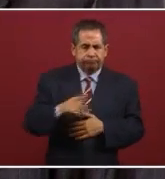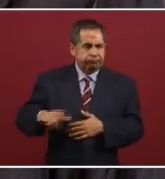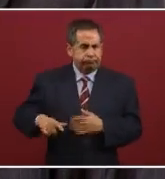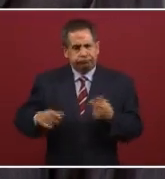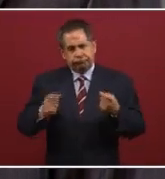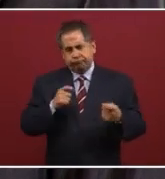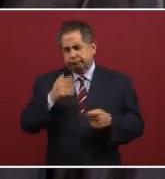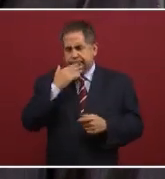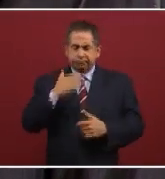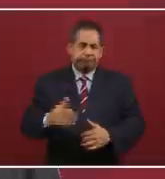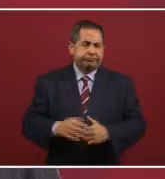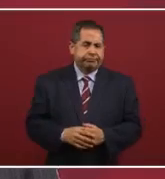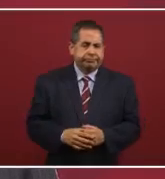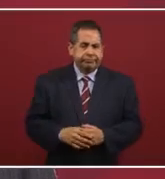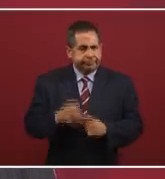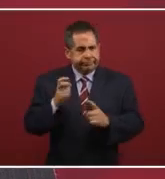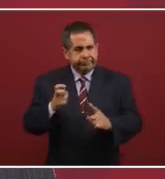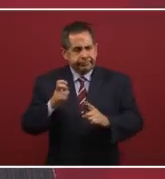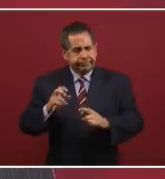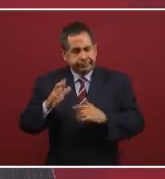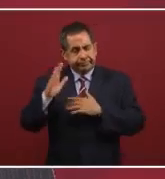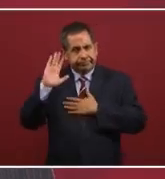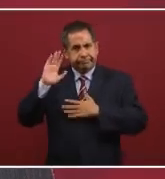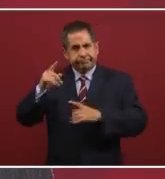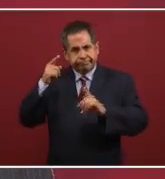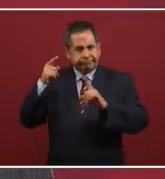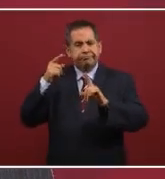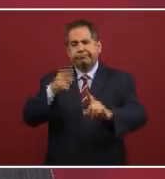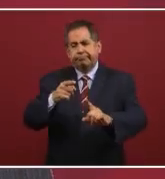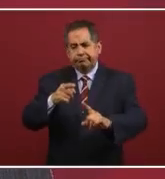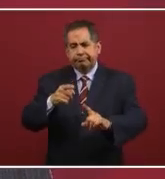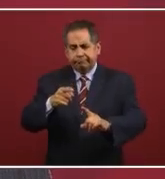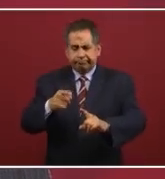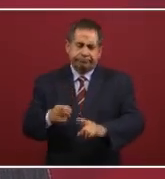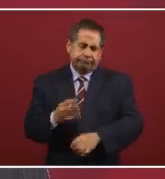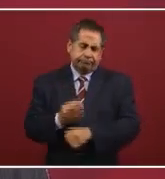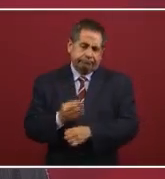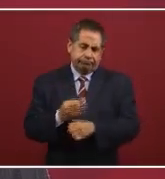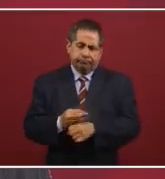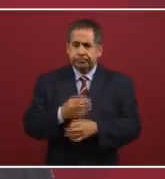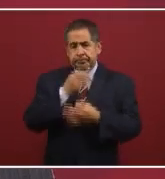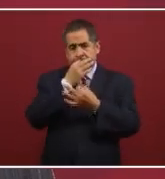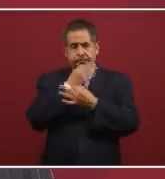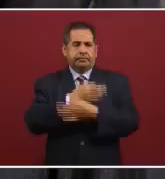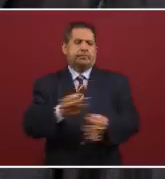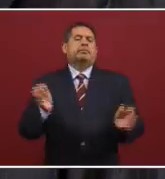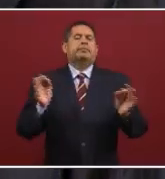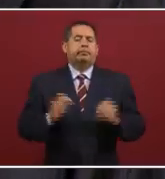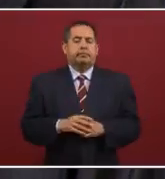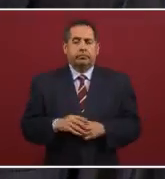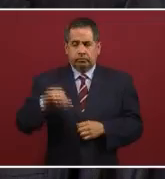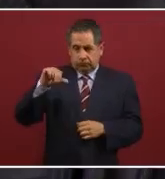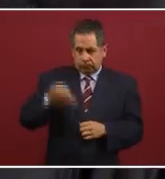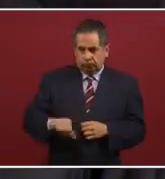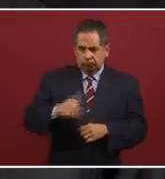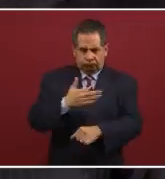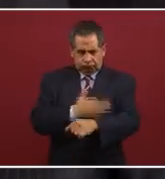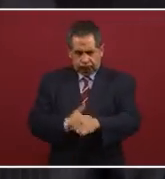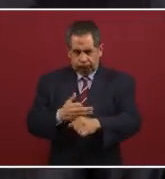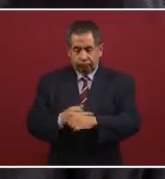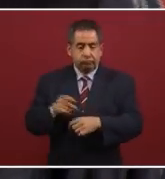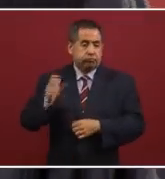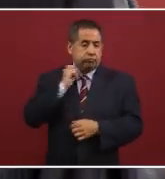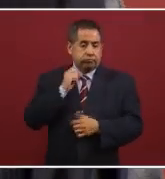gobierno. Ese es el propósito de este anuncio. Hoy por la tarde, quienes